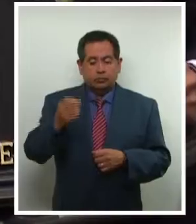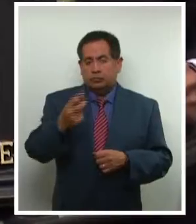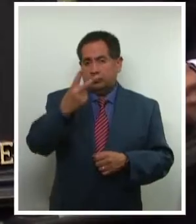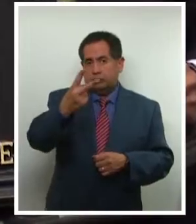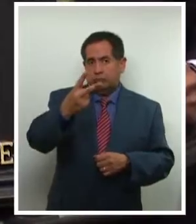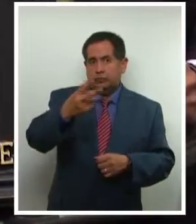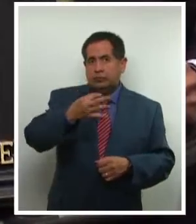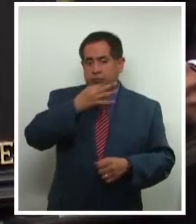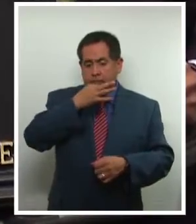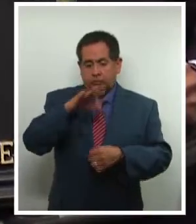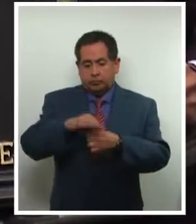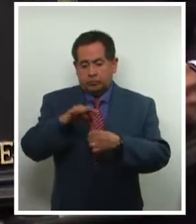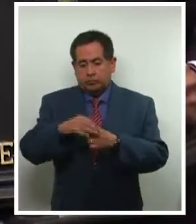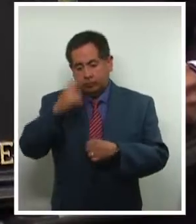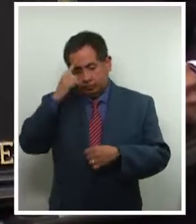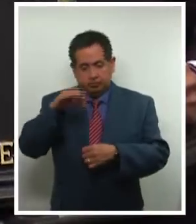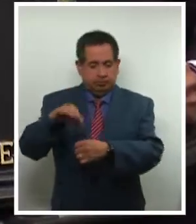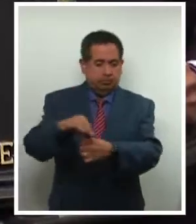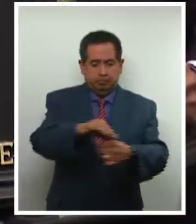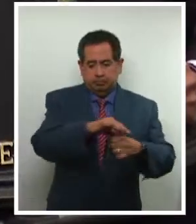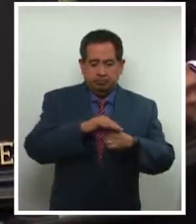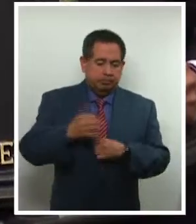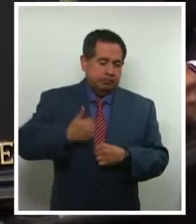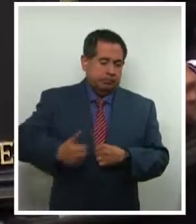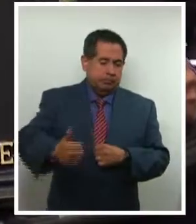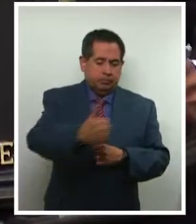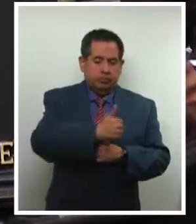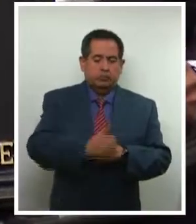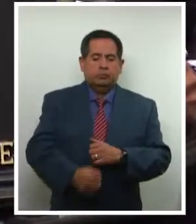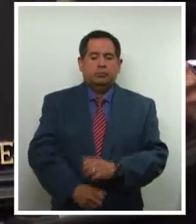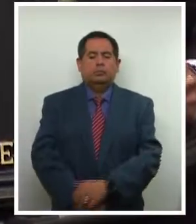2 minutos para recoger la votación.